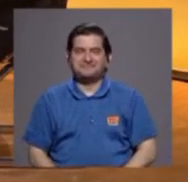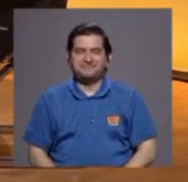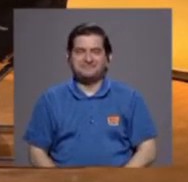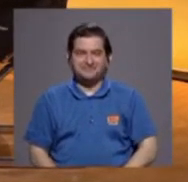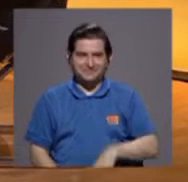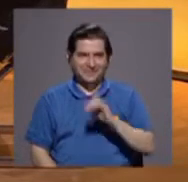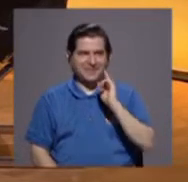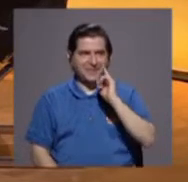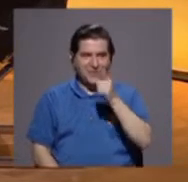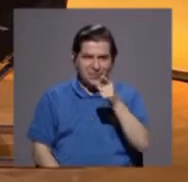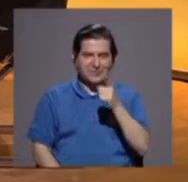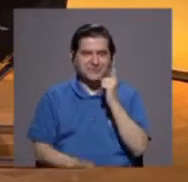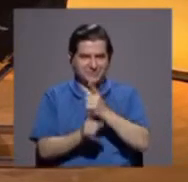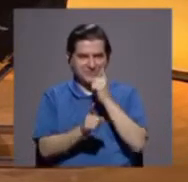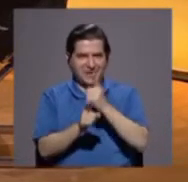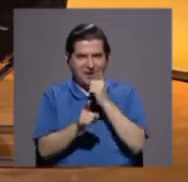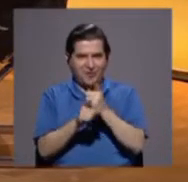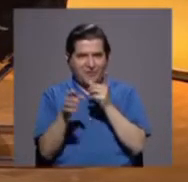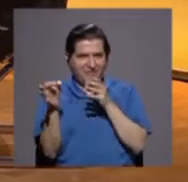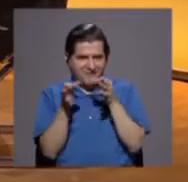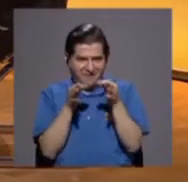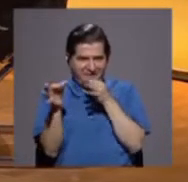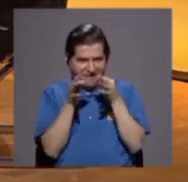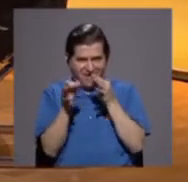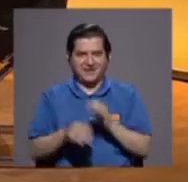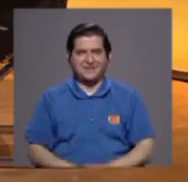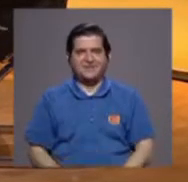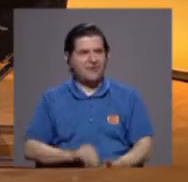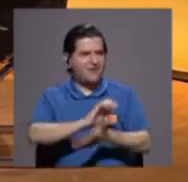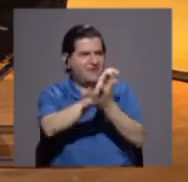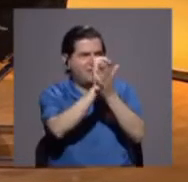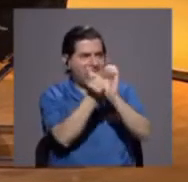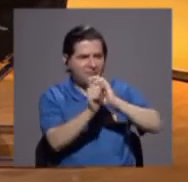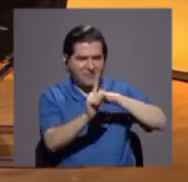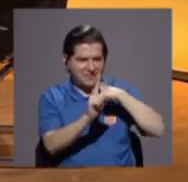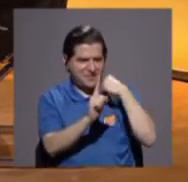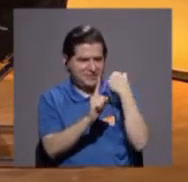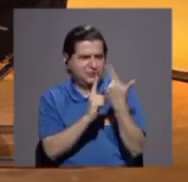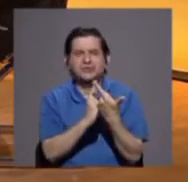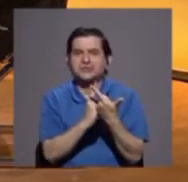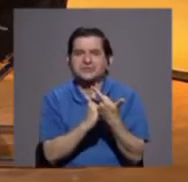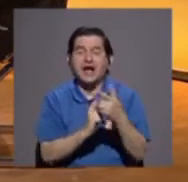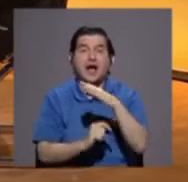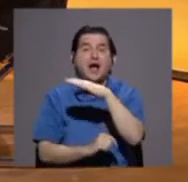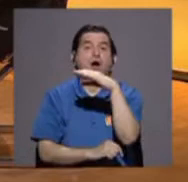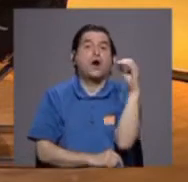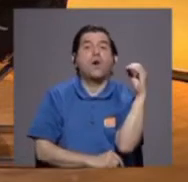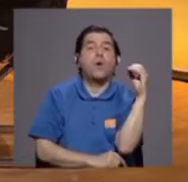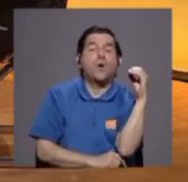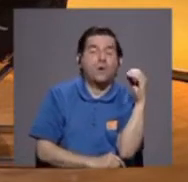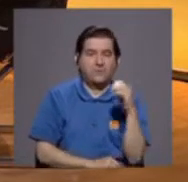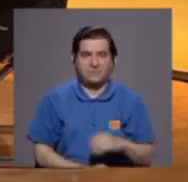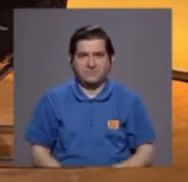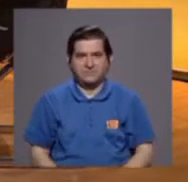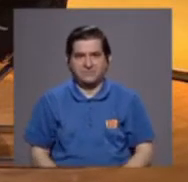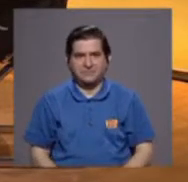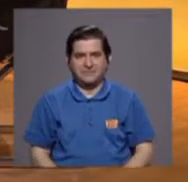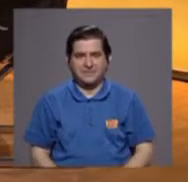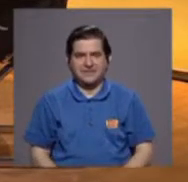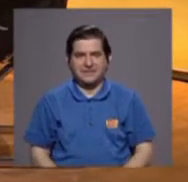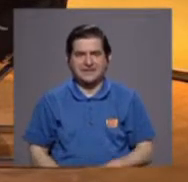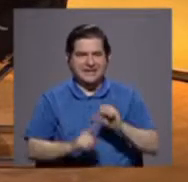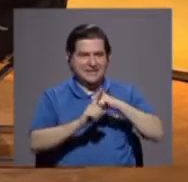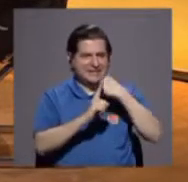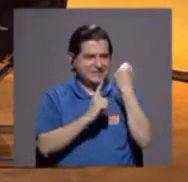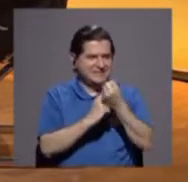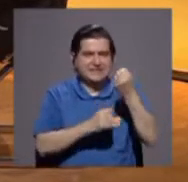usted correctamente lo ha indicado, la reforma social o la reforma de las condiciones